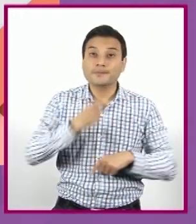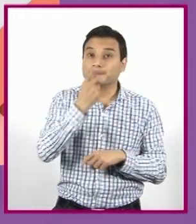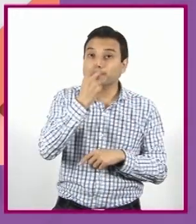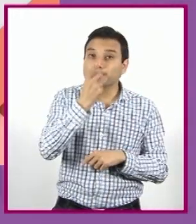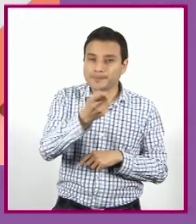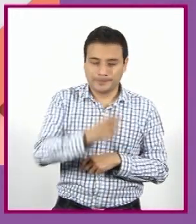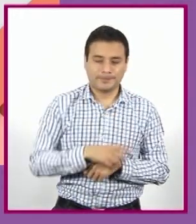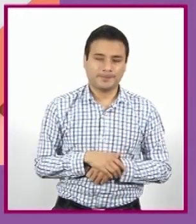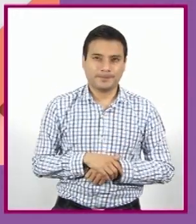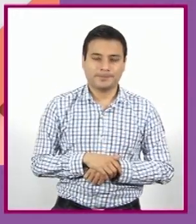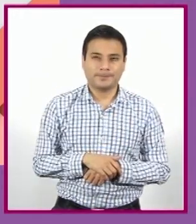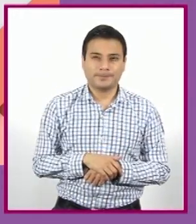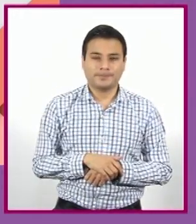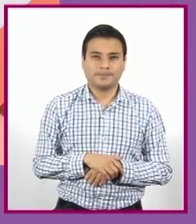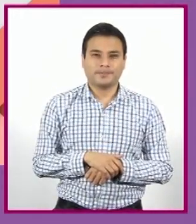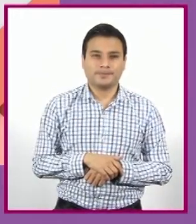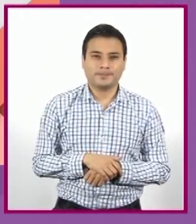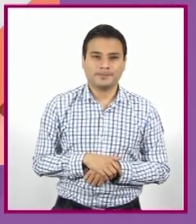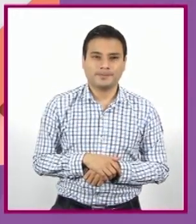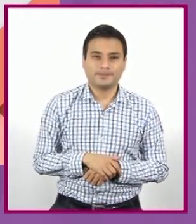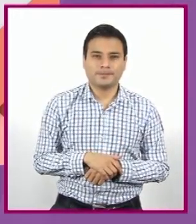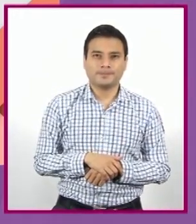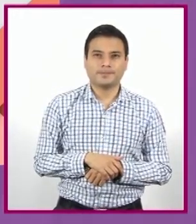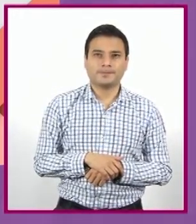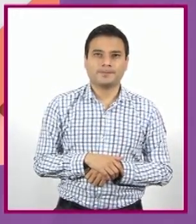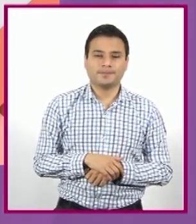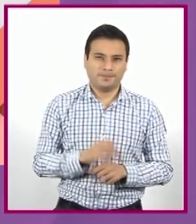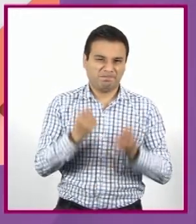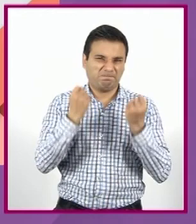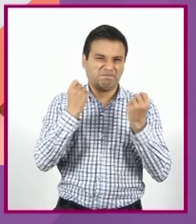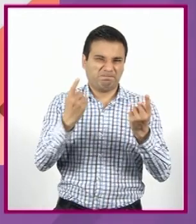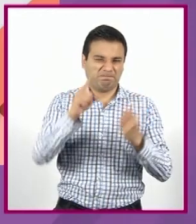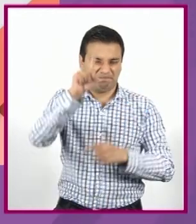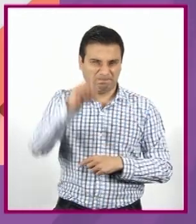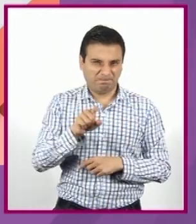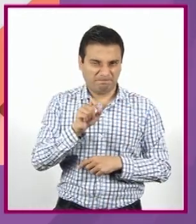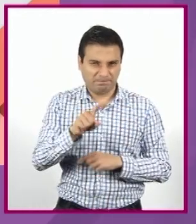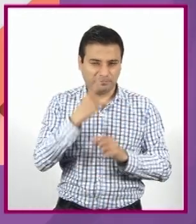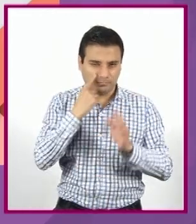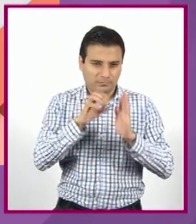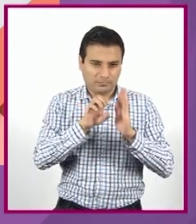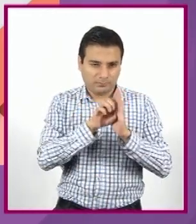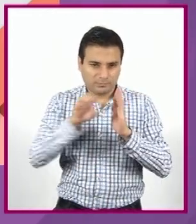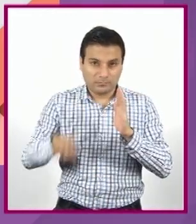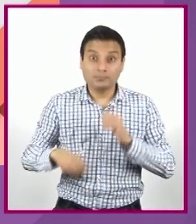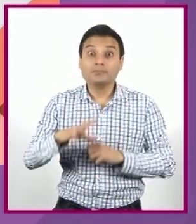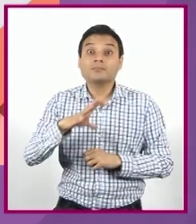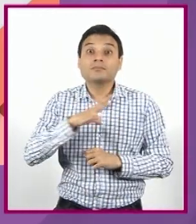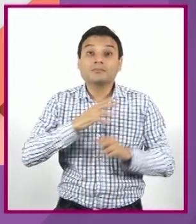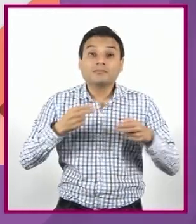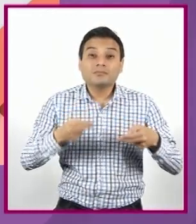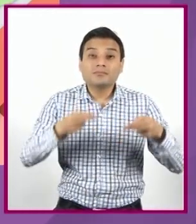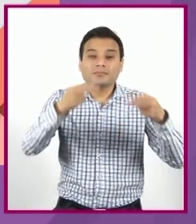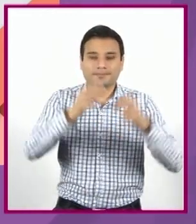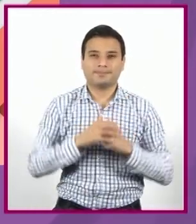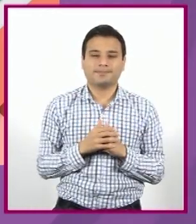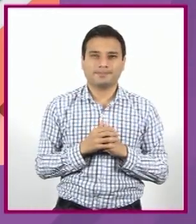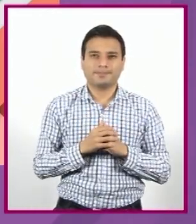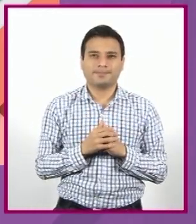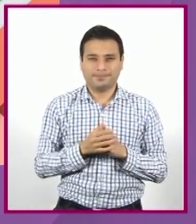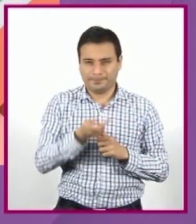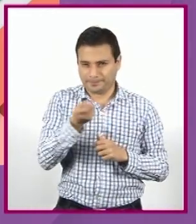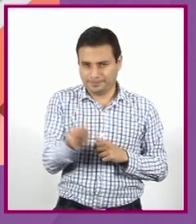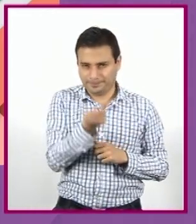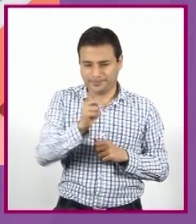los personajes. Signos de exclamación. Por ejemplo, hay un escalón. Signos de